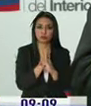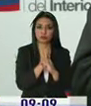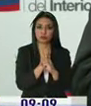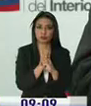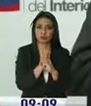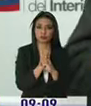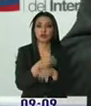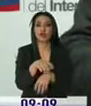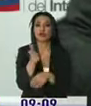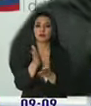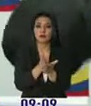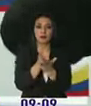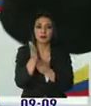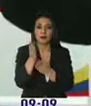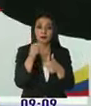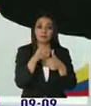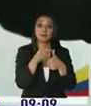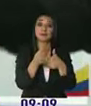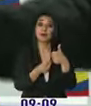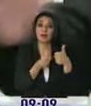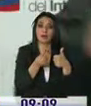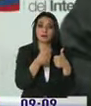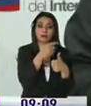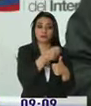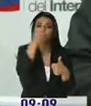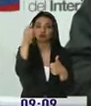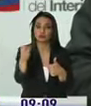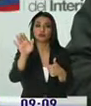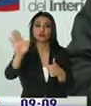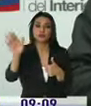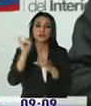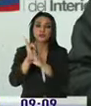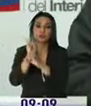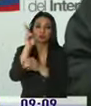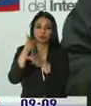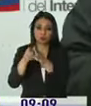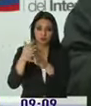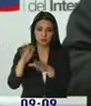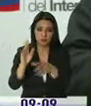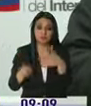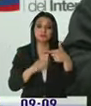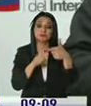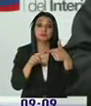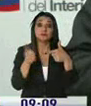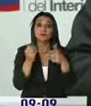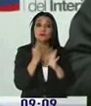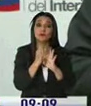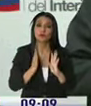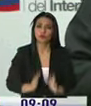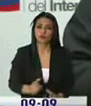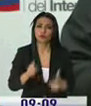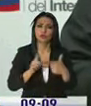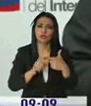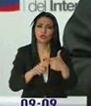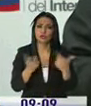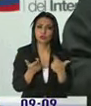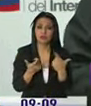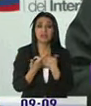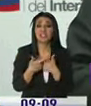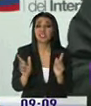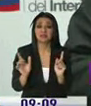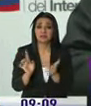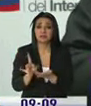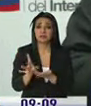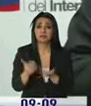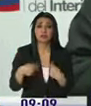carrera de otra institución, vamos a decirle que retorne a la institución a la cual pertenece. El otro funcionario es un funcionario de libre